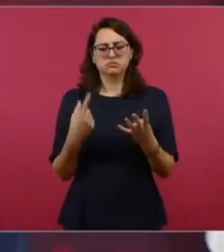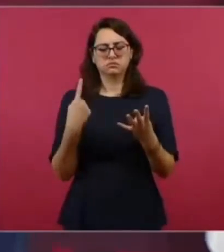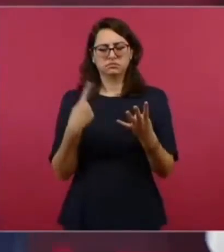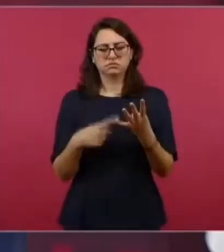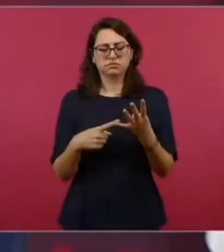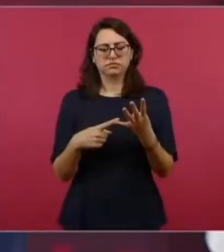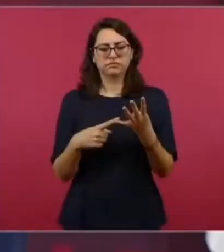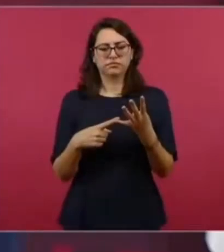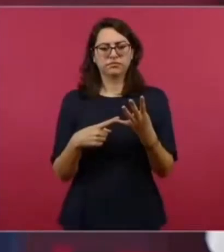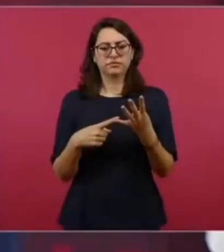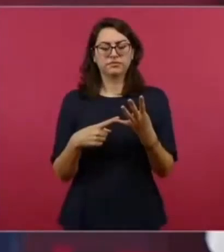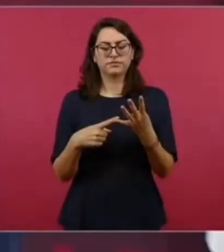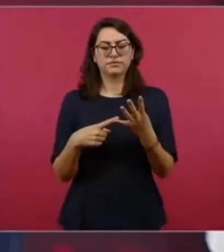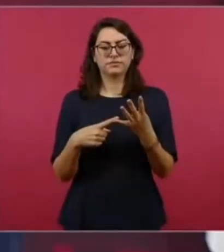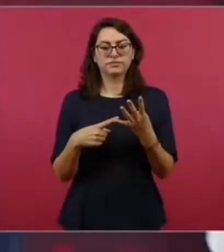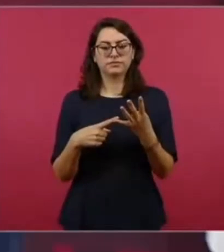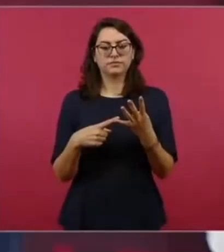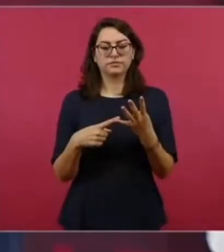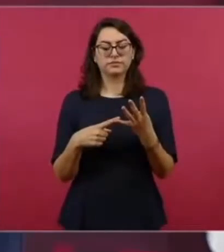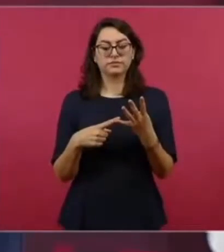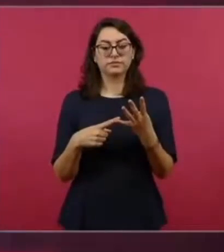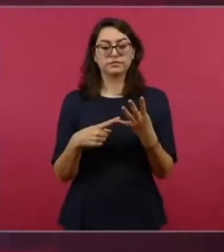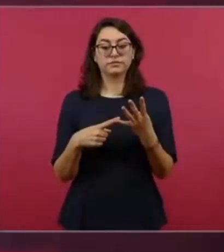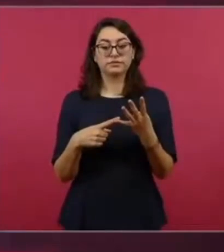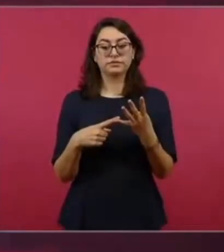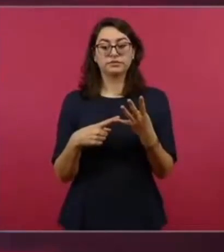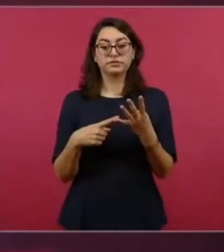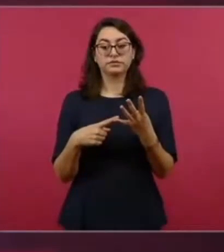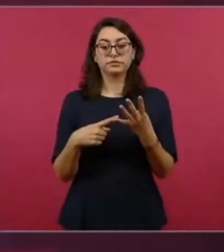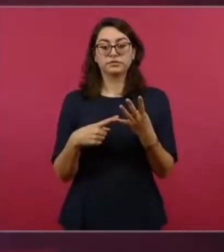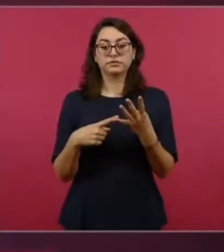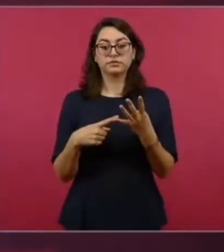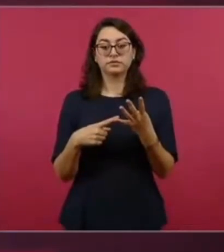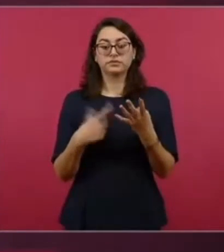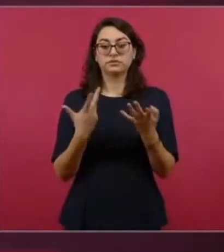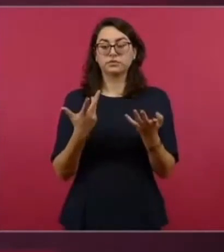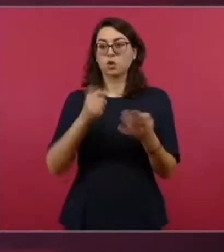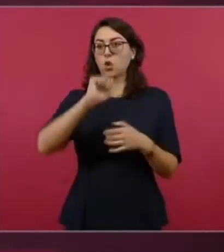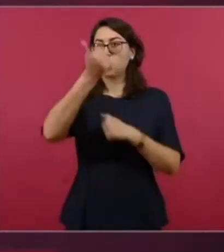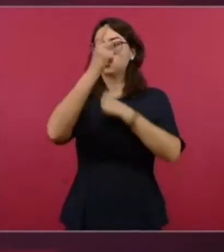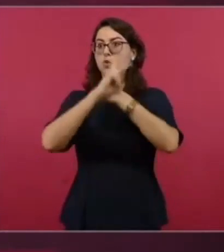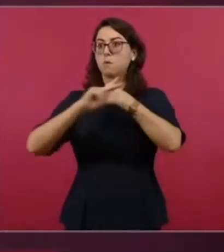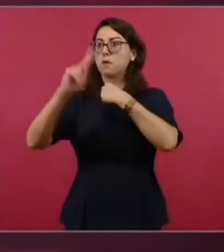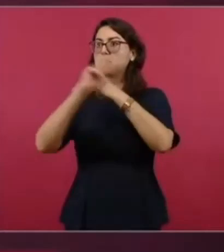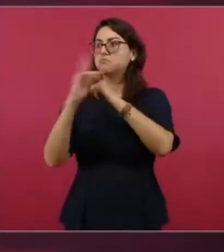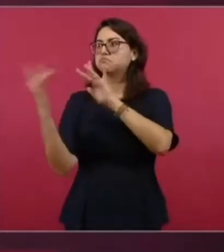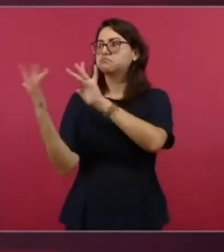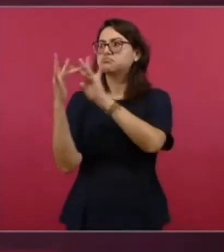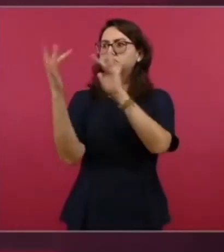en nuestras relaciones con el exterior.